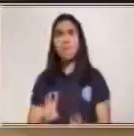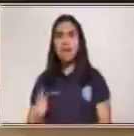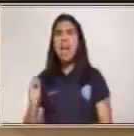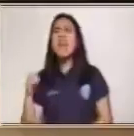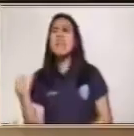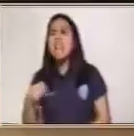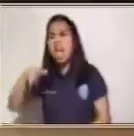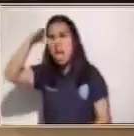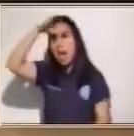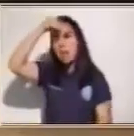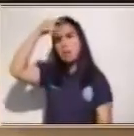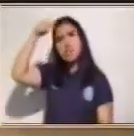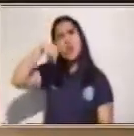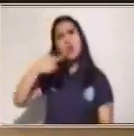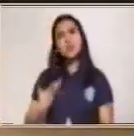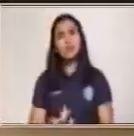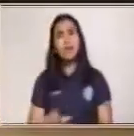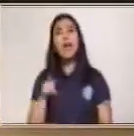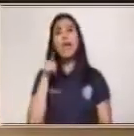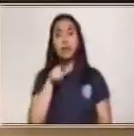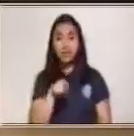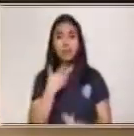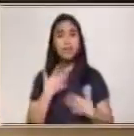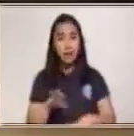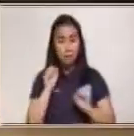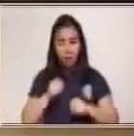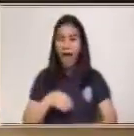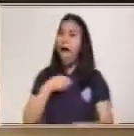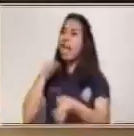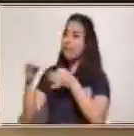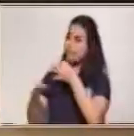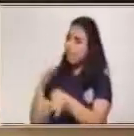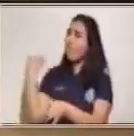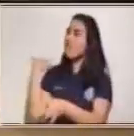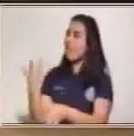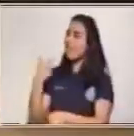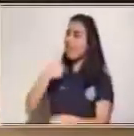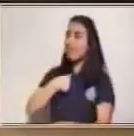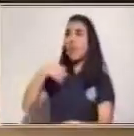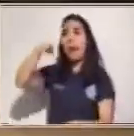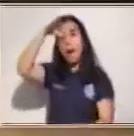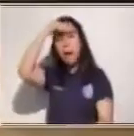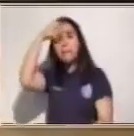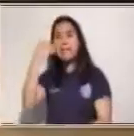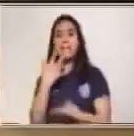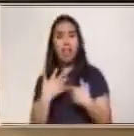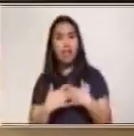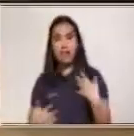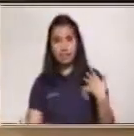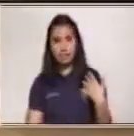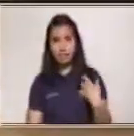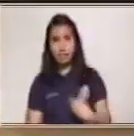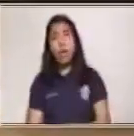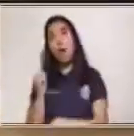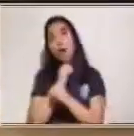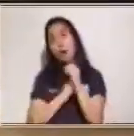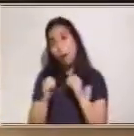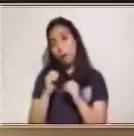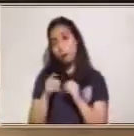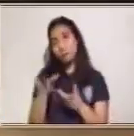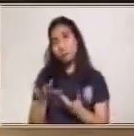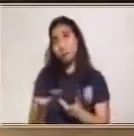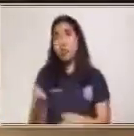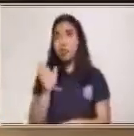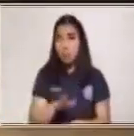puedas indicar los nuevos conocimientos que adquiriste. Y que de ahora en adelante toda la información que recibas a través del programa la